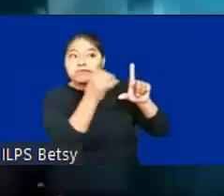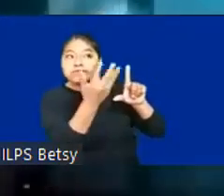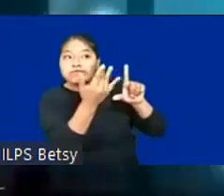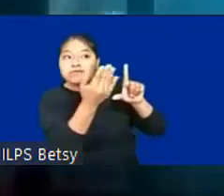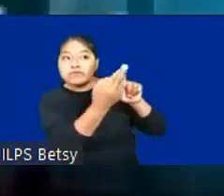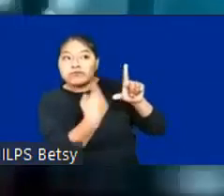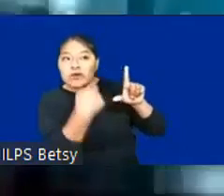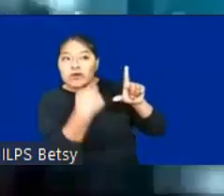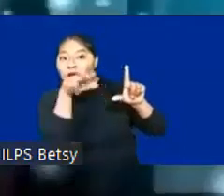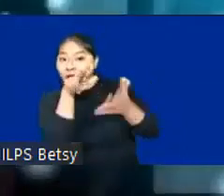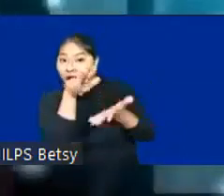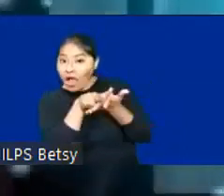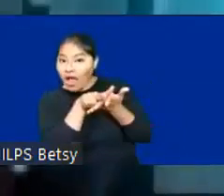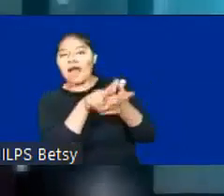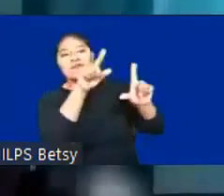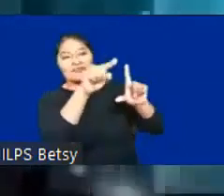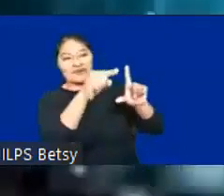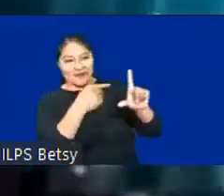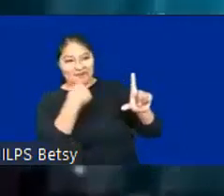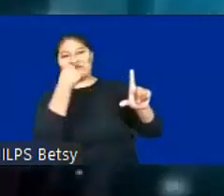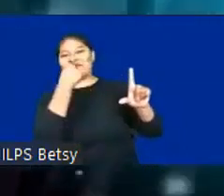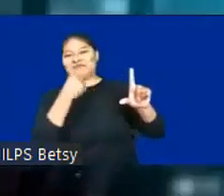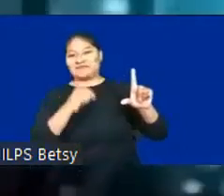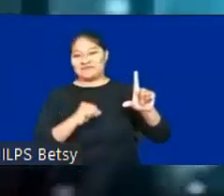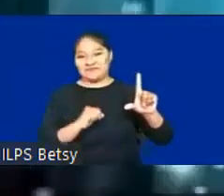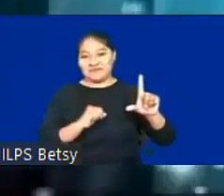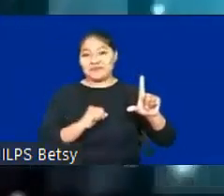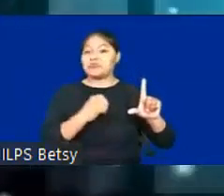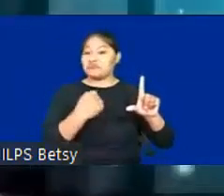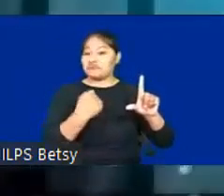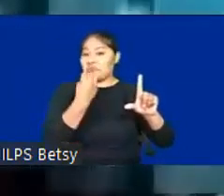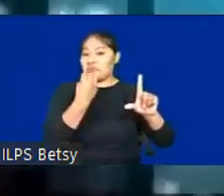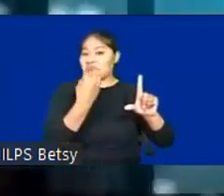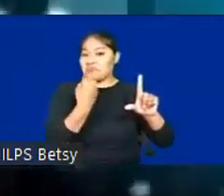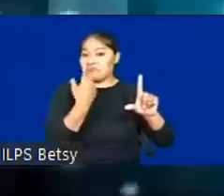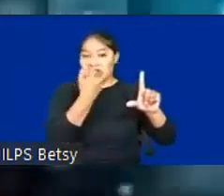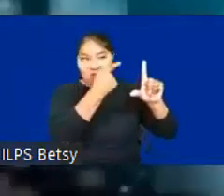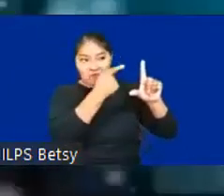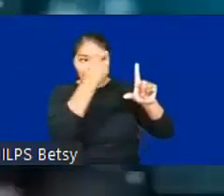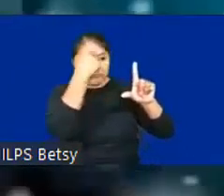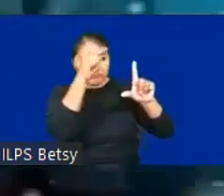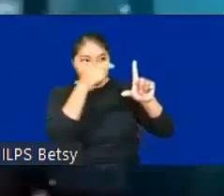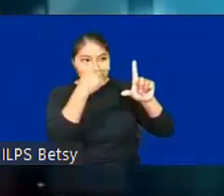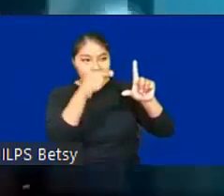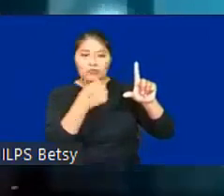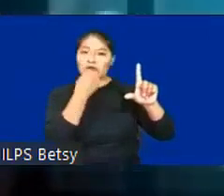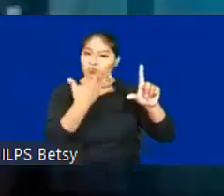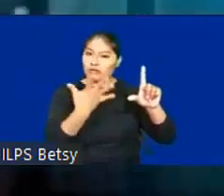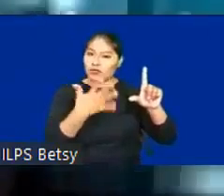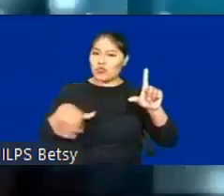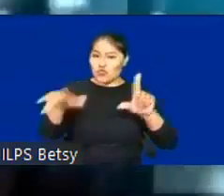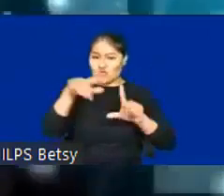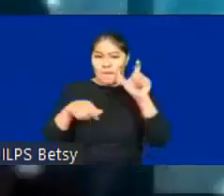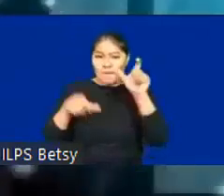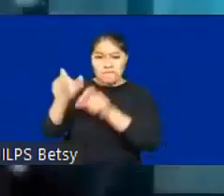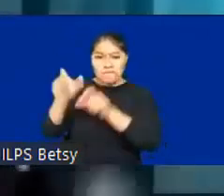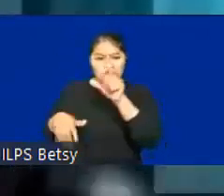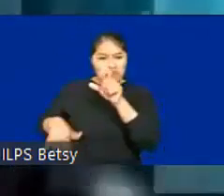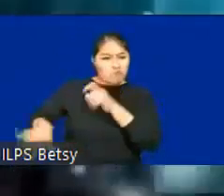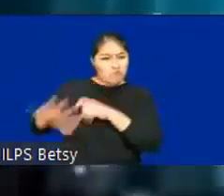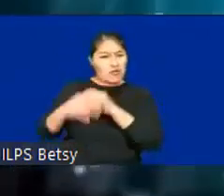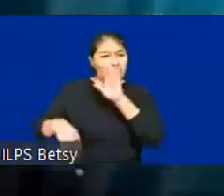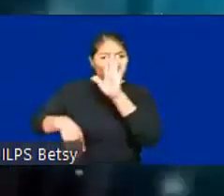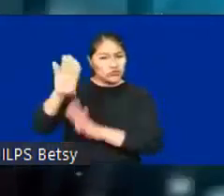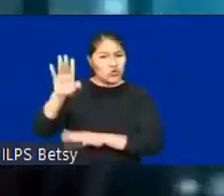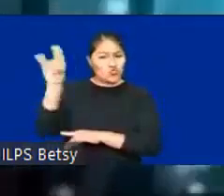muy potente que es bastante utilizada. Tenemos más de 2 millones mensuales de